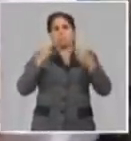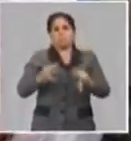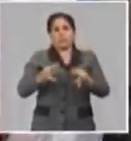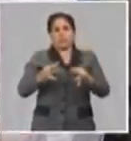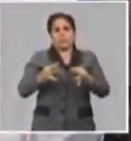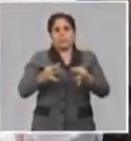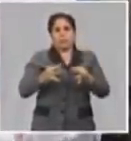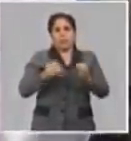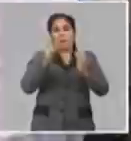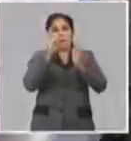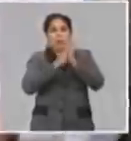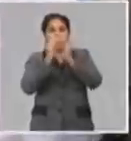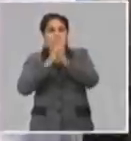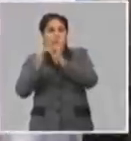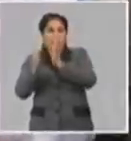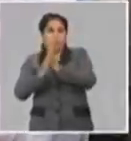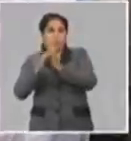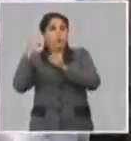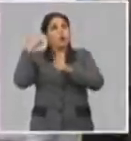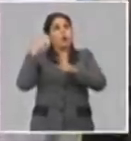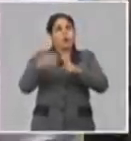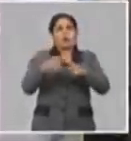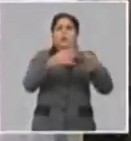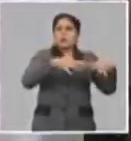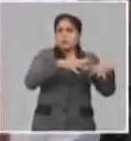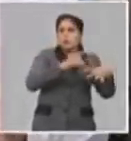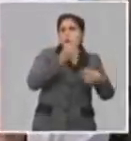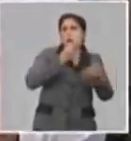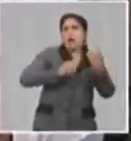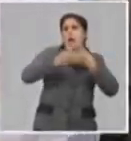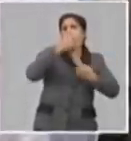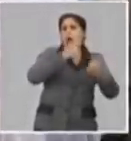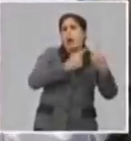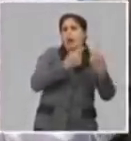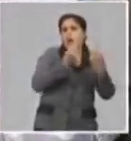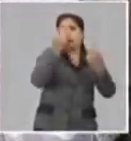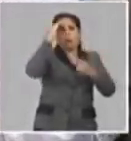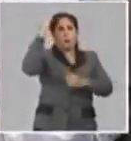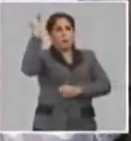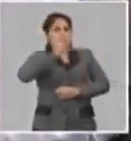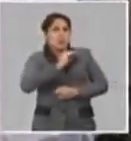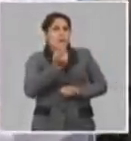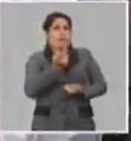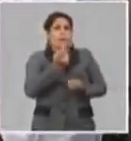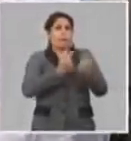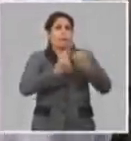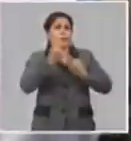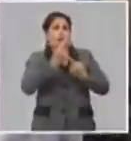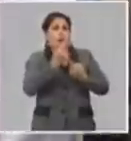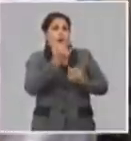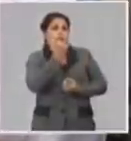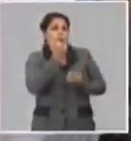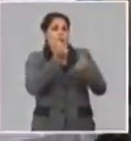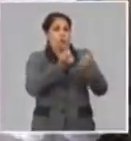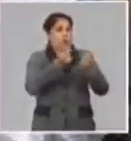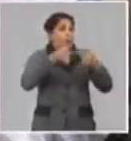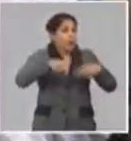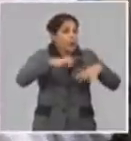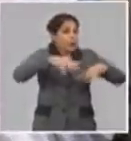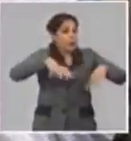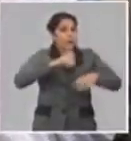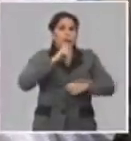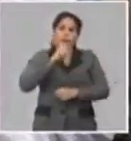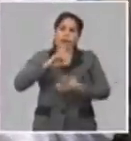duración, a diferencia de otros eventos que uno puede hacer una estimación de sus costos, pero en este caso, bueno, la situación es más